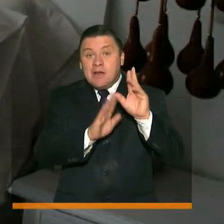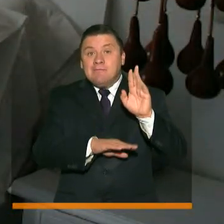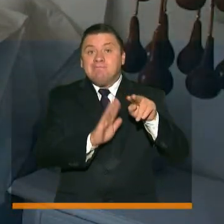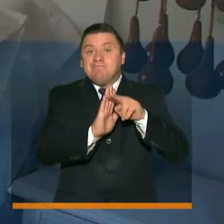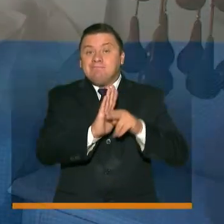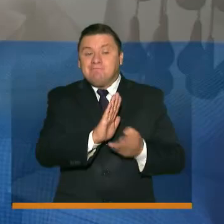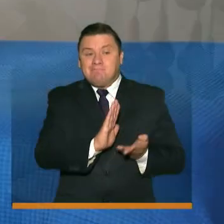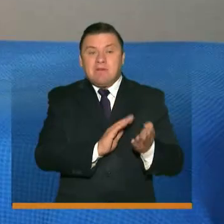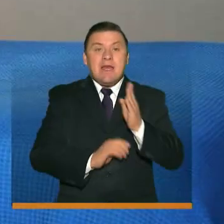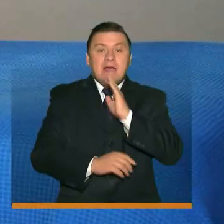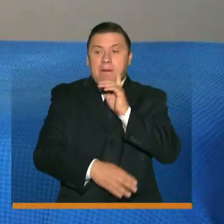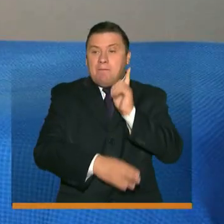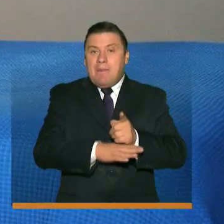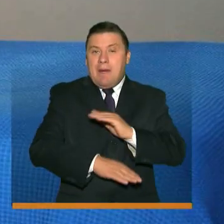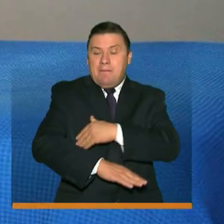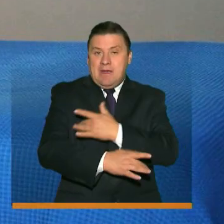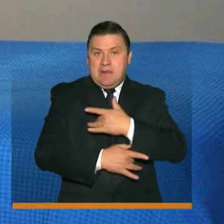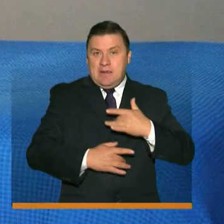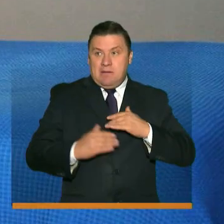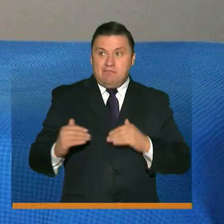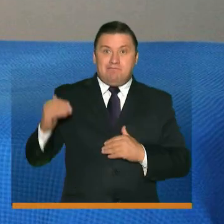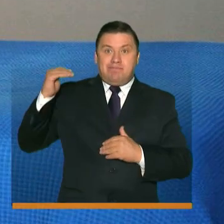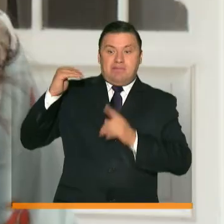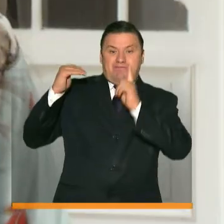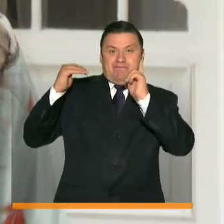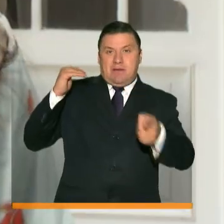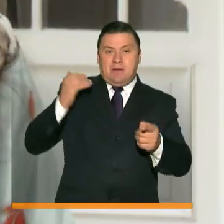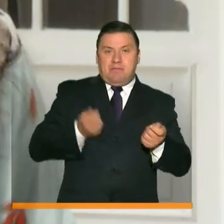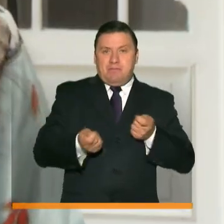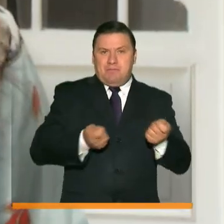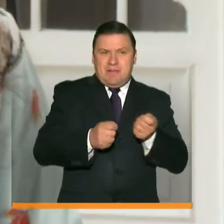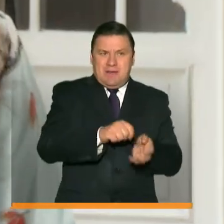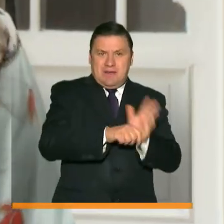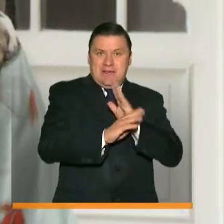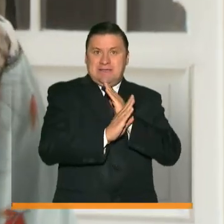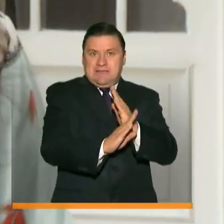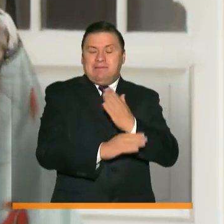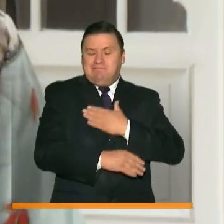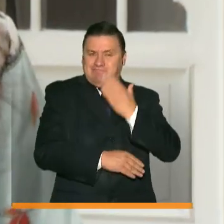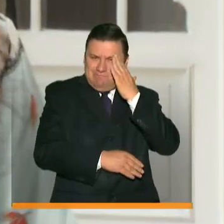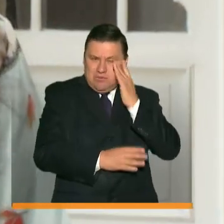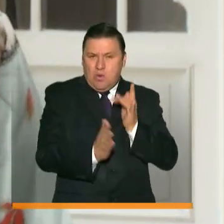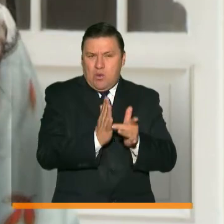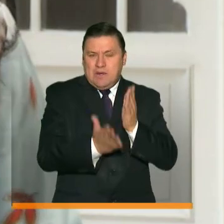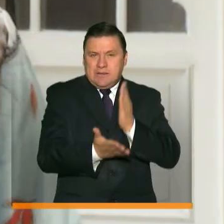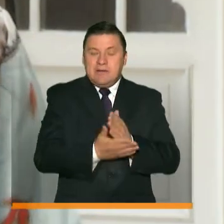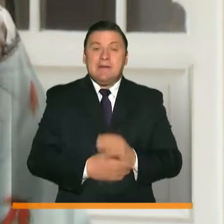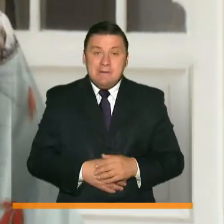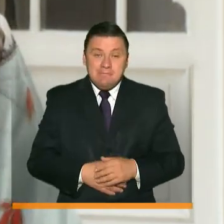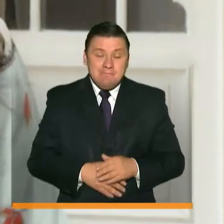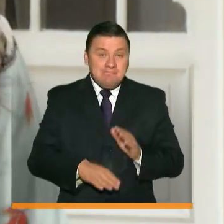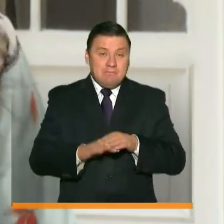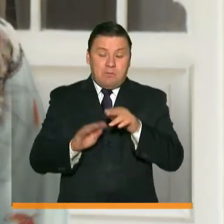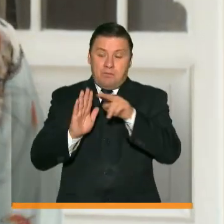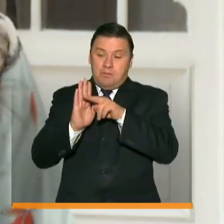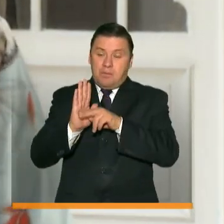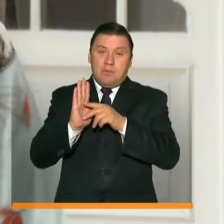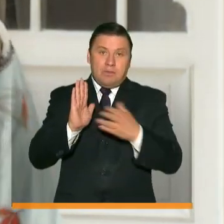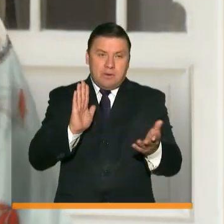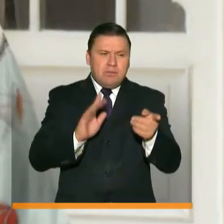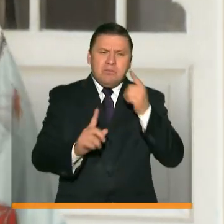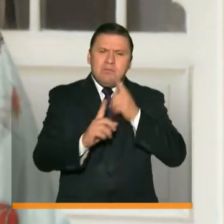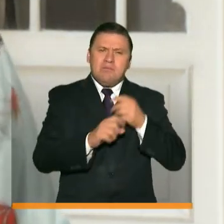pone el Ministerio de Salud, que es la máxima autoridad en el manejo de bioseguridad durante la emergencia. Estos protocolos